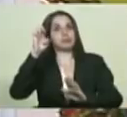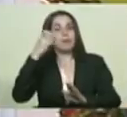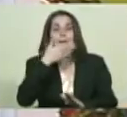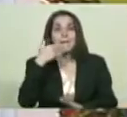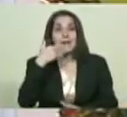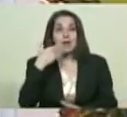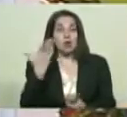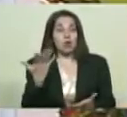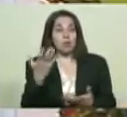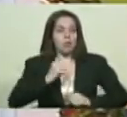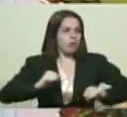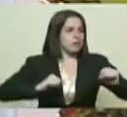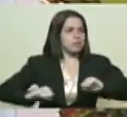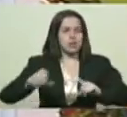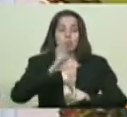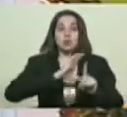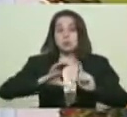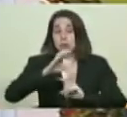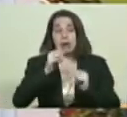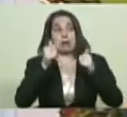todos nuestros movimientos culturales,